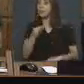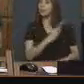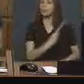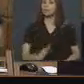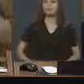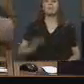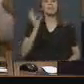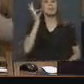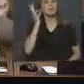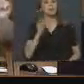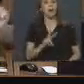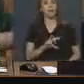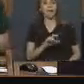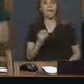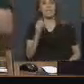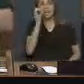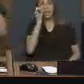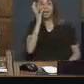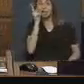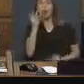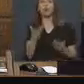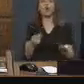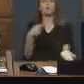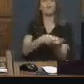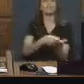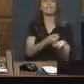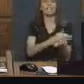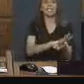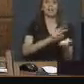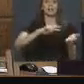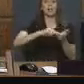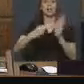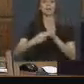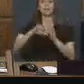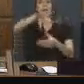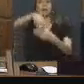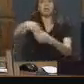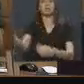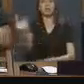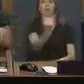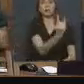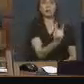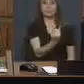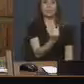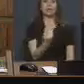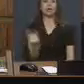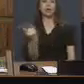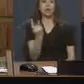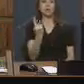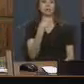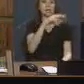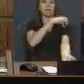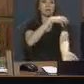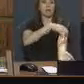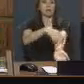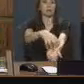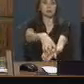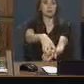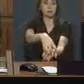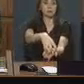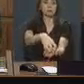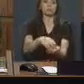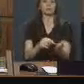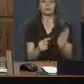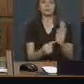Vallejo también, de cómo se ha financiado la gratuidad y además del problema que eso ha generado en las universidades, en particular en universidades de regiones. Se